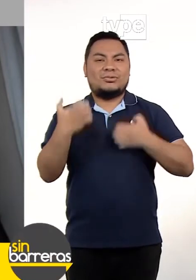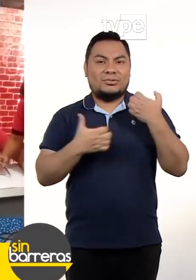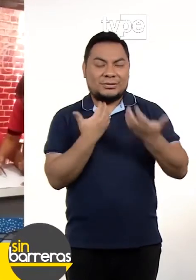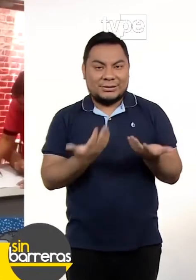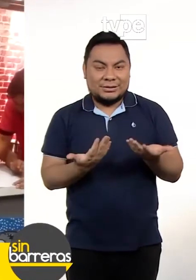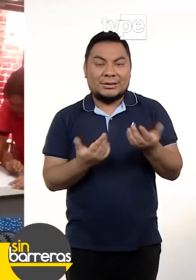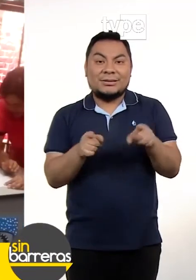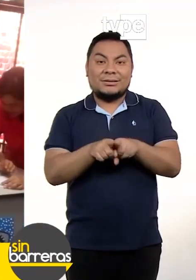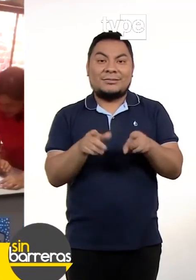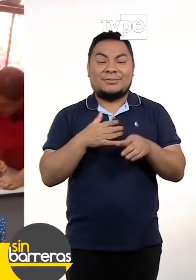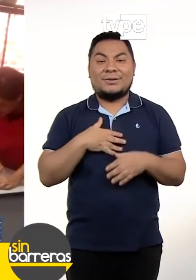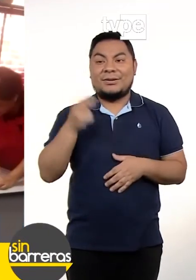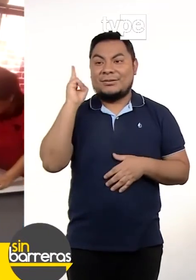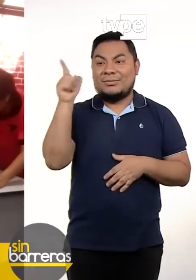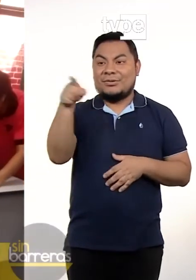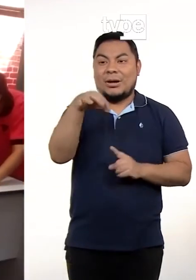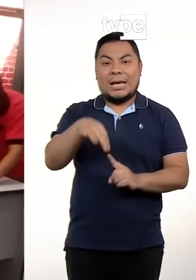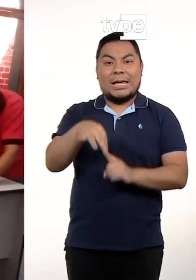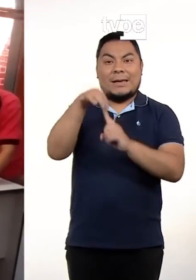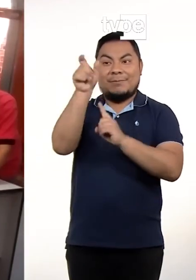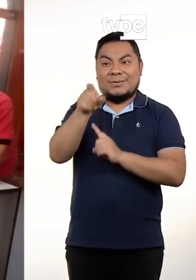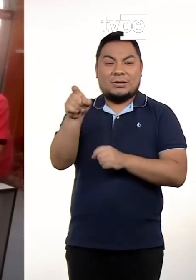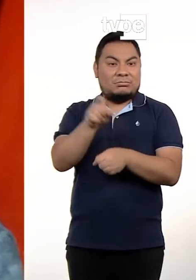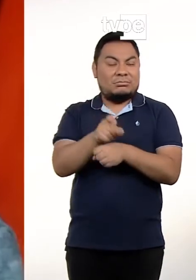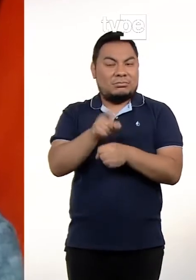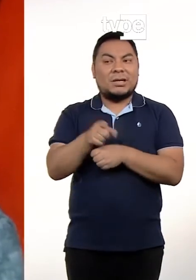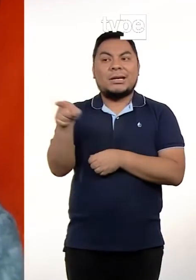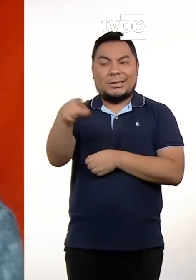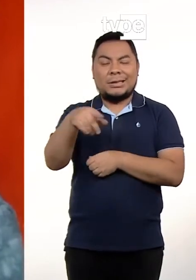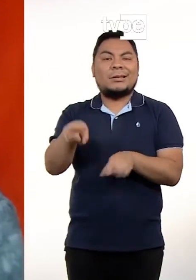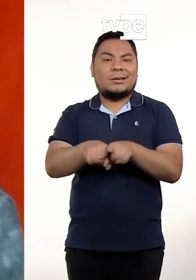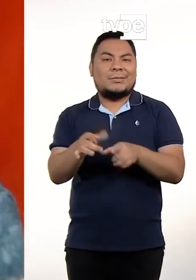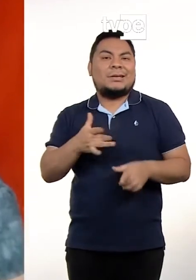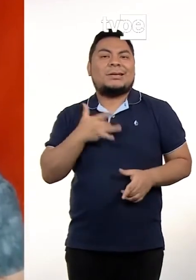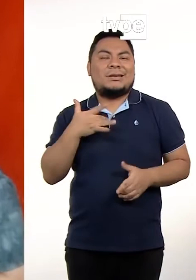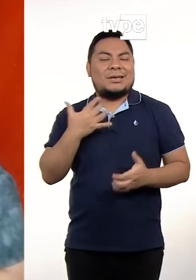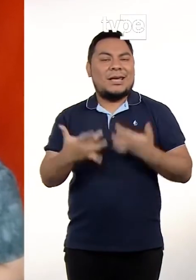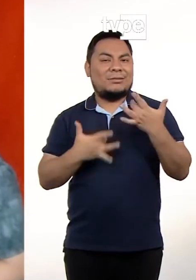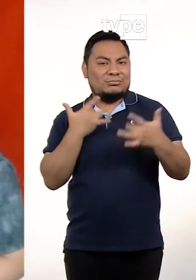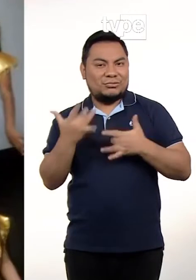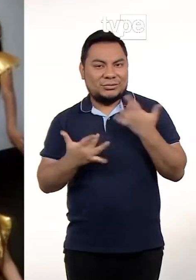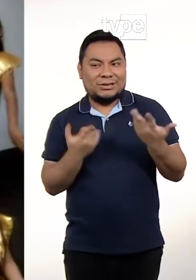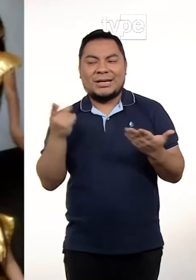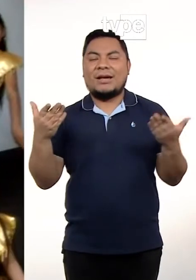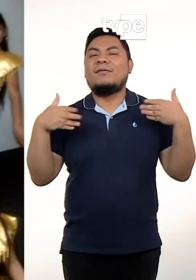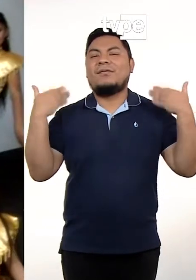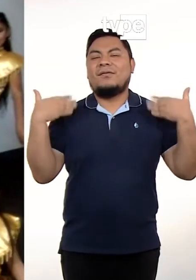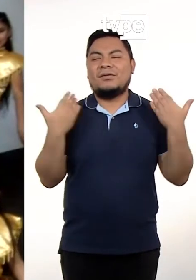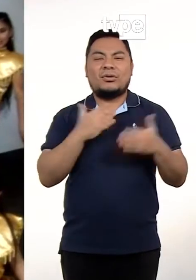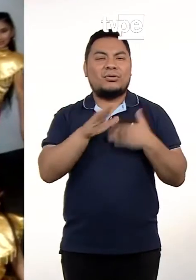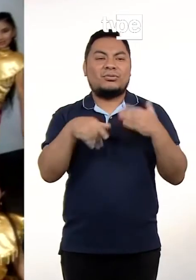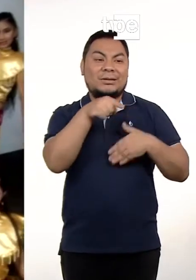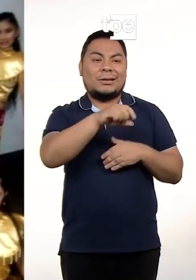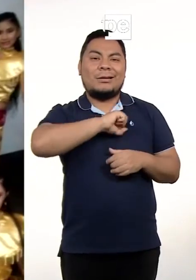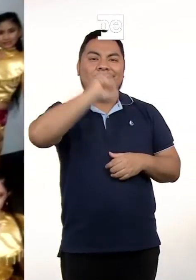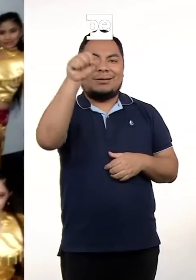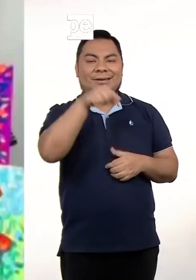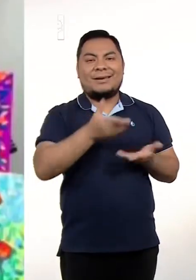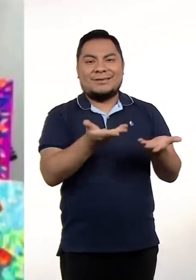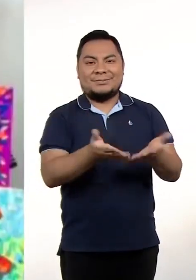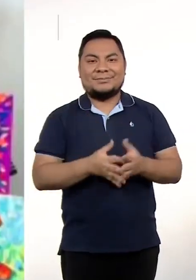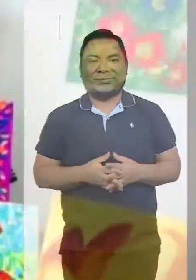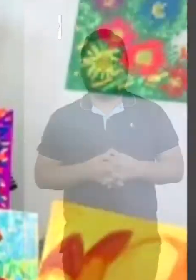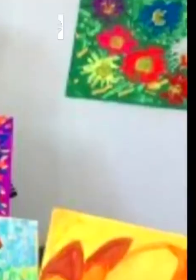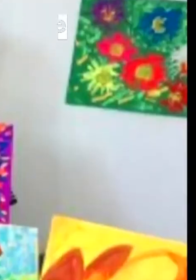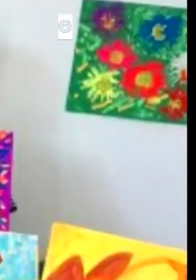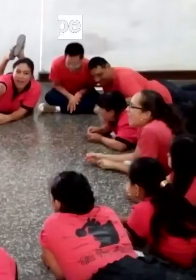mucha emoción, y así como mis profesoras especializadas también. Ellas son felices con cada logro que los